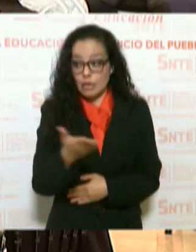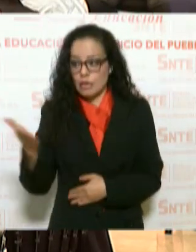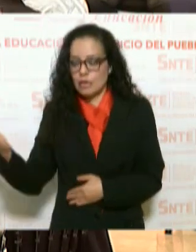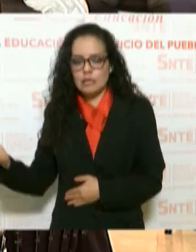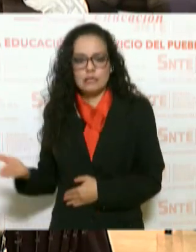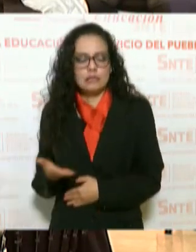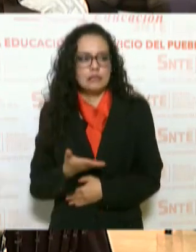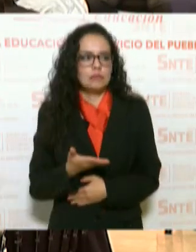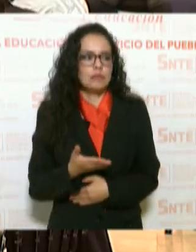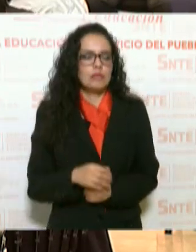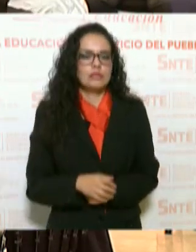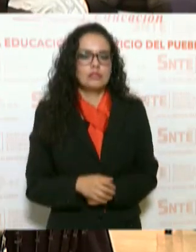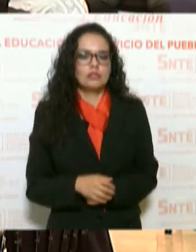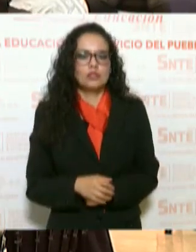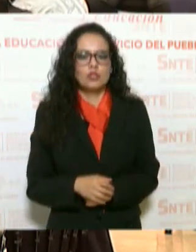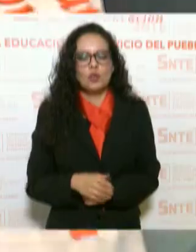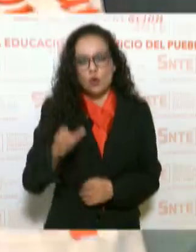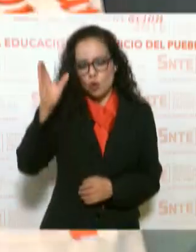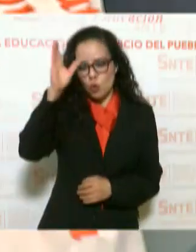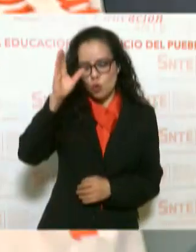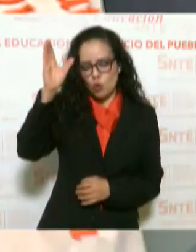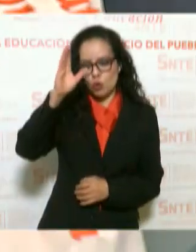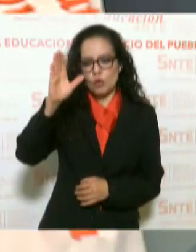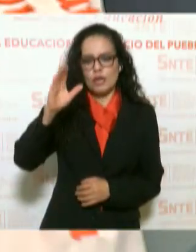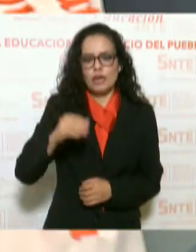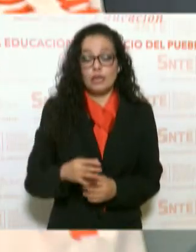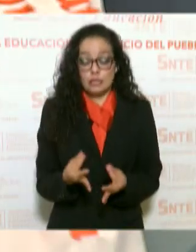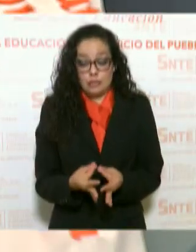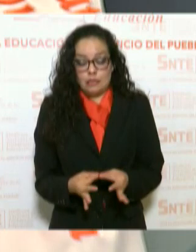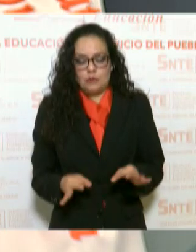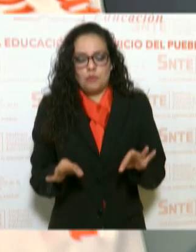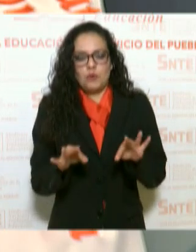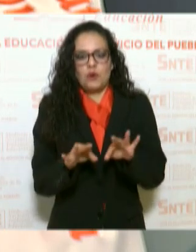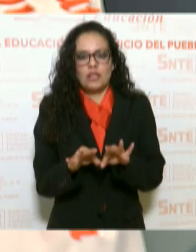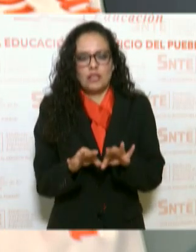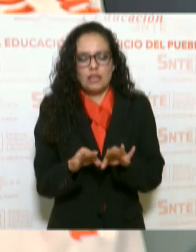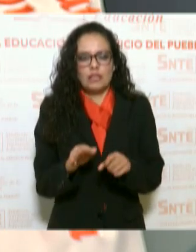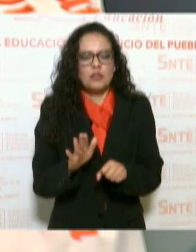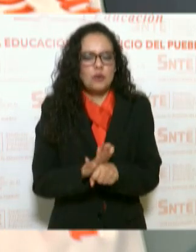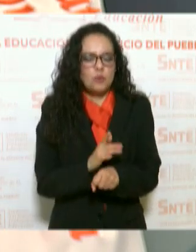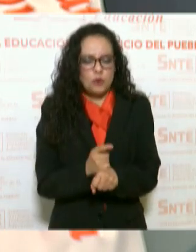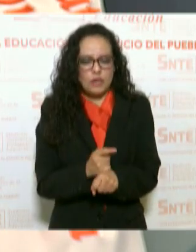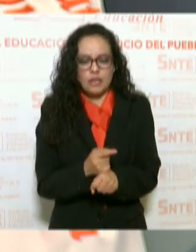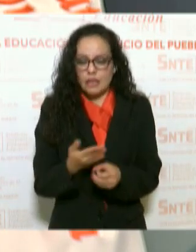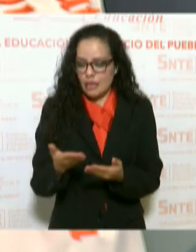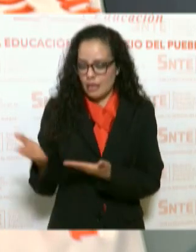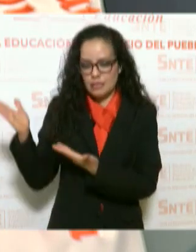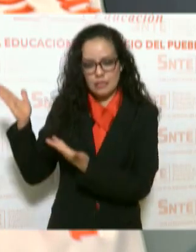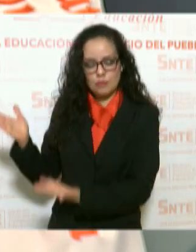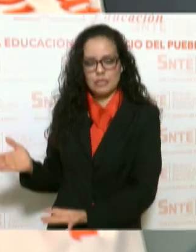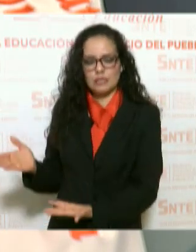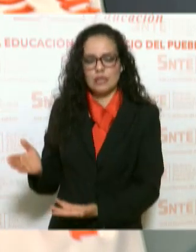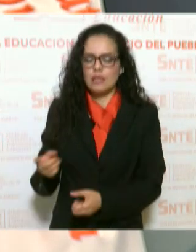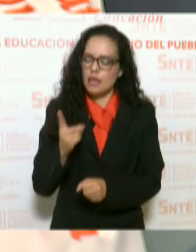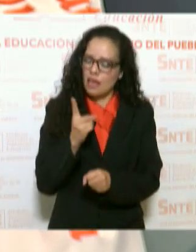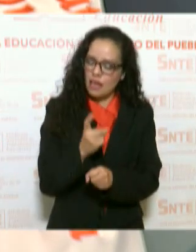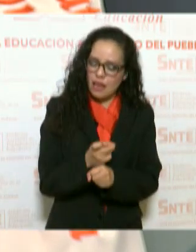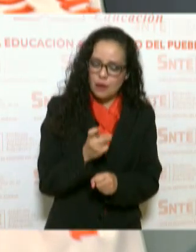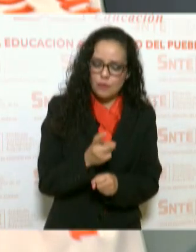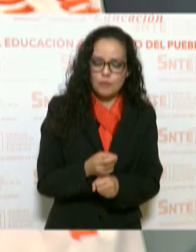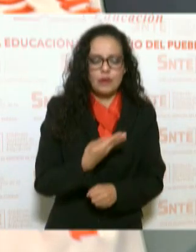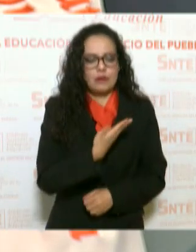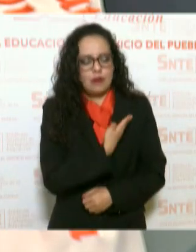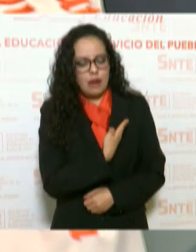alberga, se engalana con la presencia del primer mandatario de México, el licenciado Andrés Manuel López